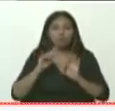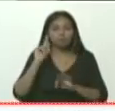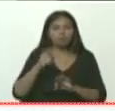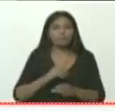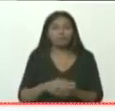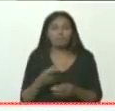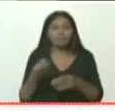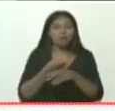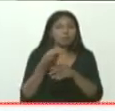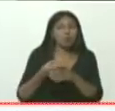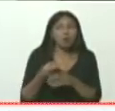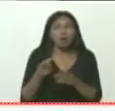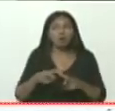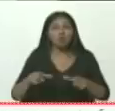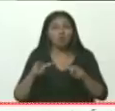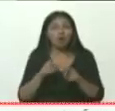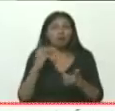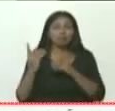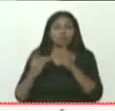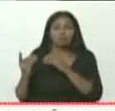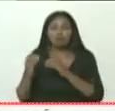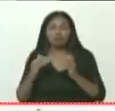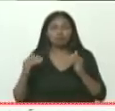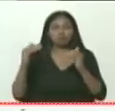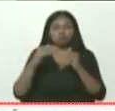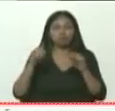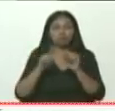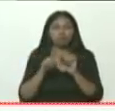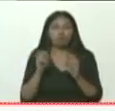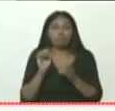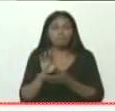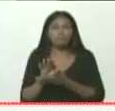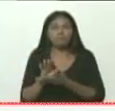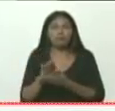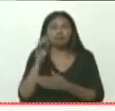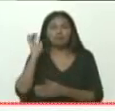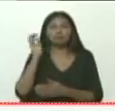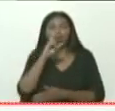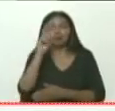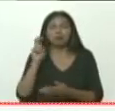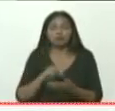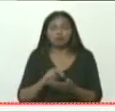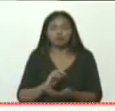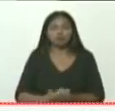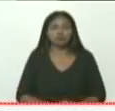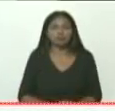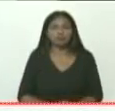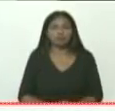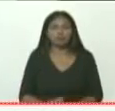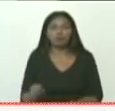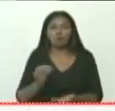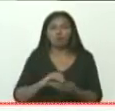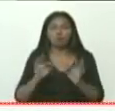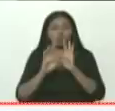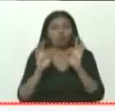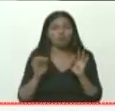para buscar una instancia de diálogo y superación del desacato de la Asamblea Nacional. Volvemos.